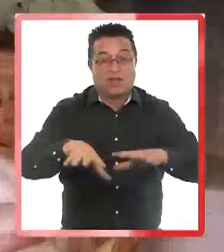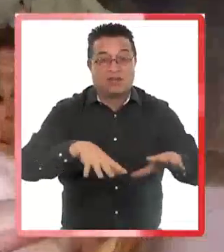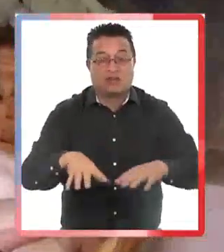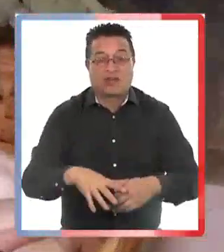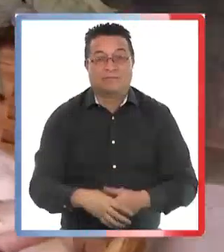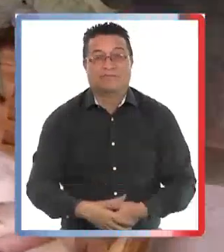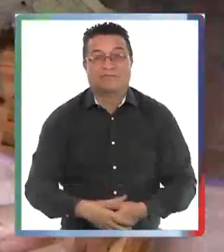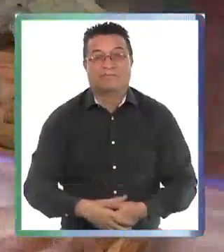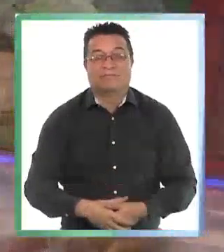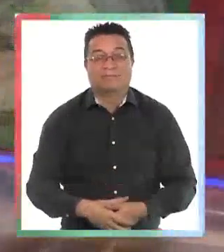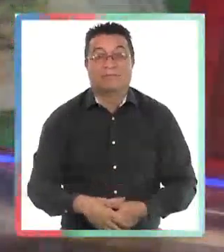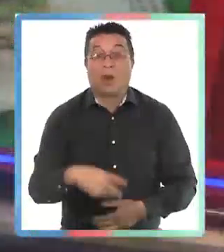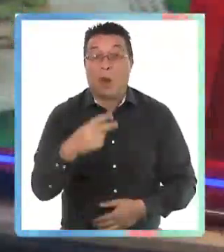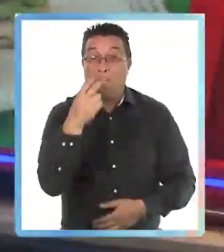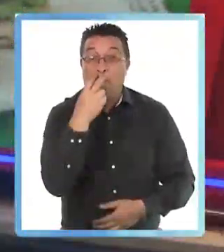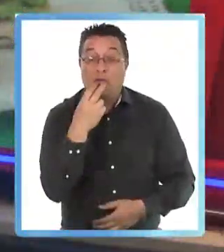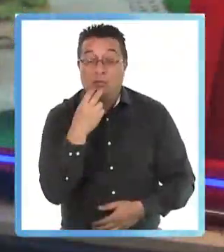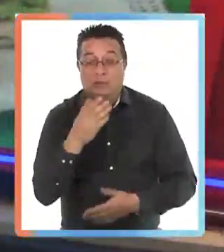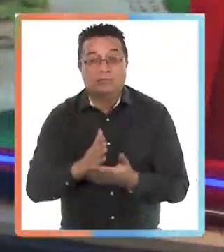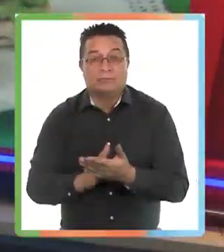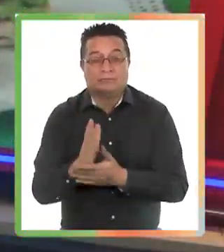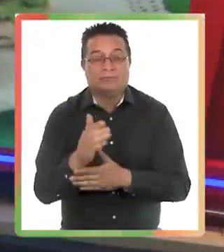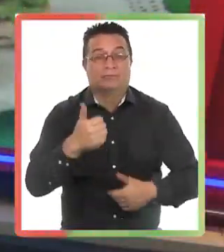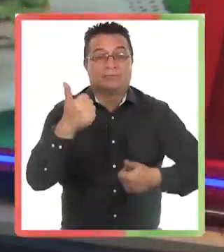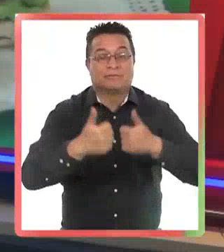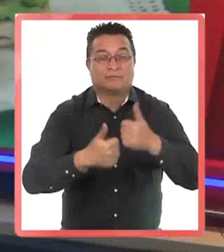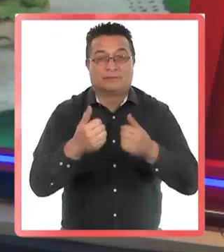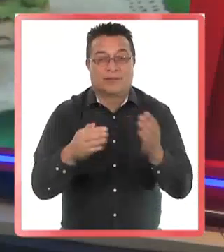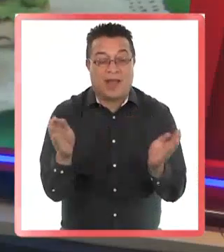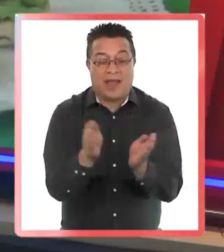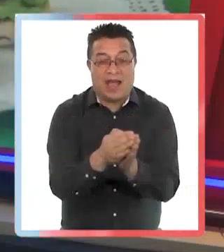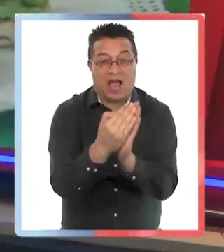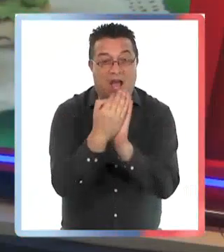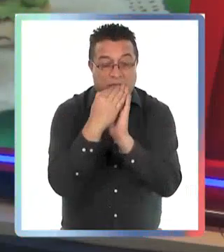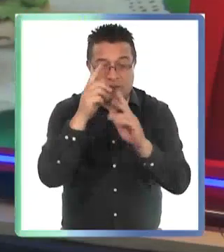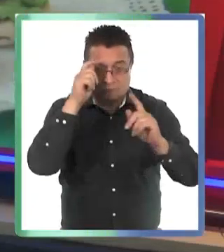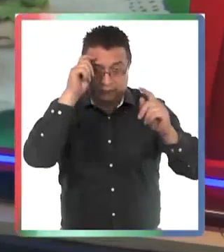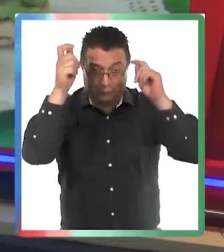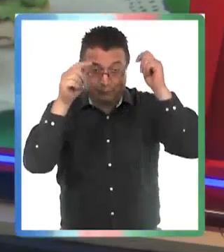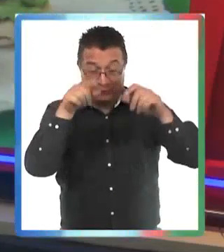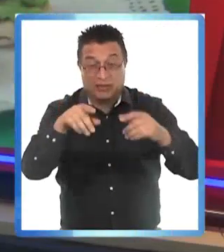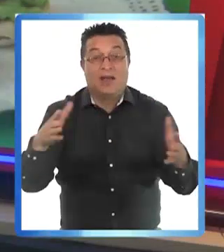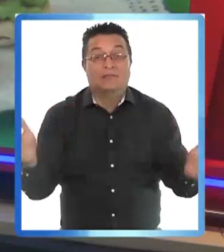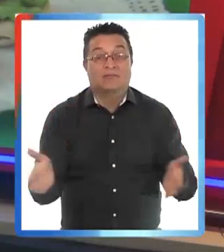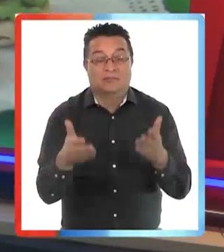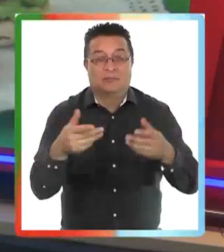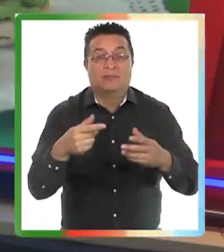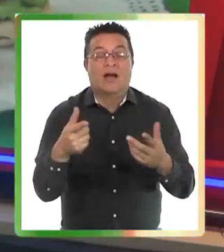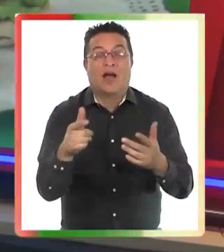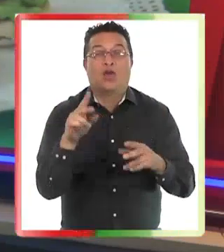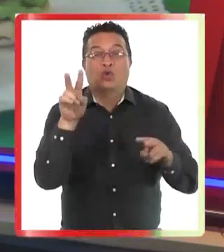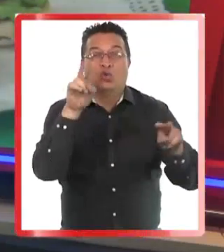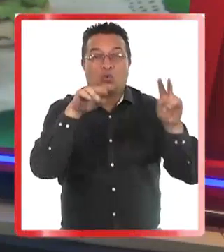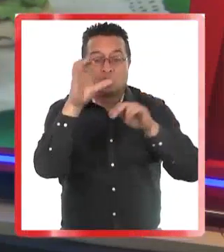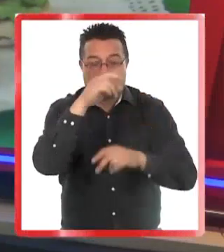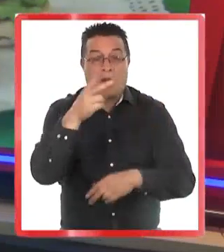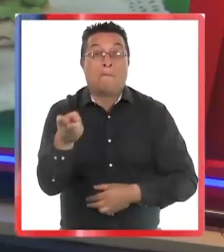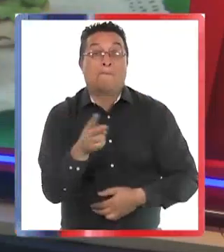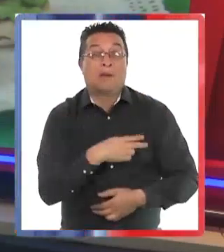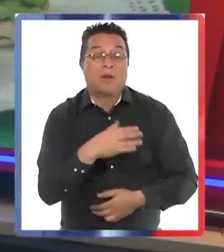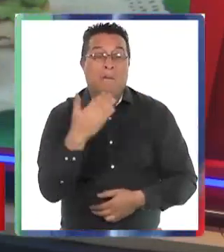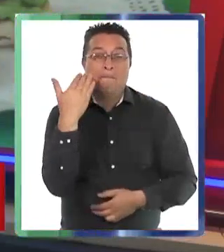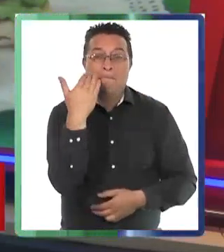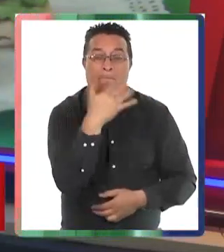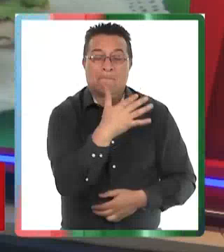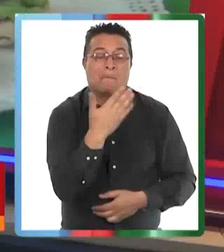sus productos. En Puerto Montt partió el torneo Sandwichería Creativa, impulsado por la Dirección de Turismo.